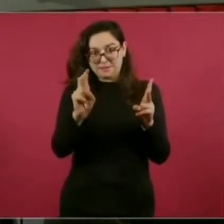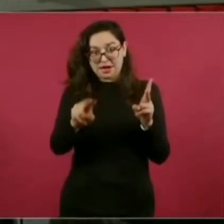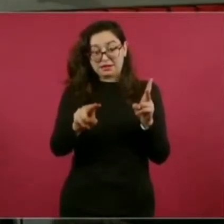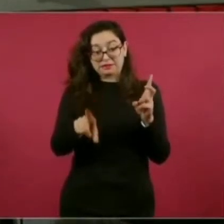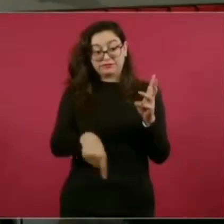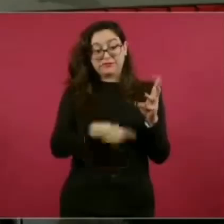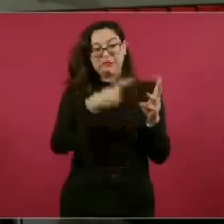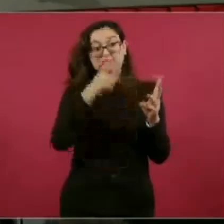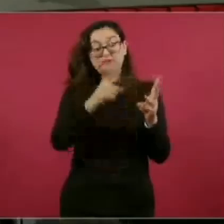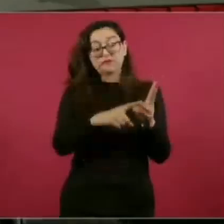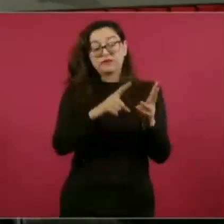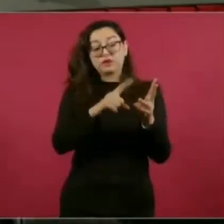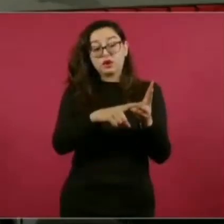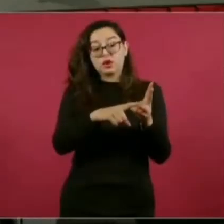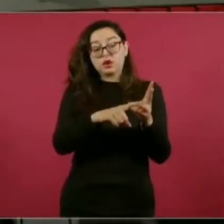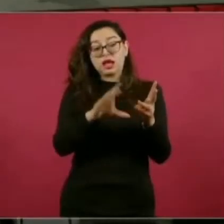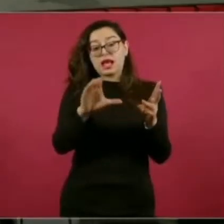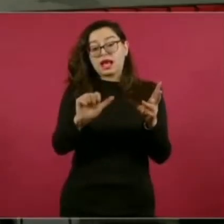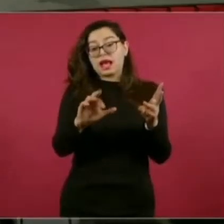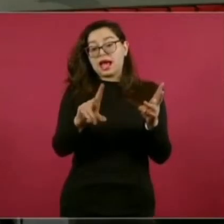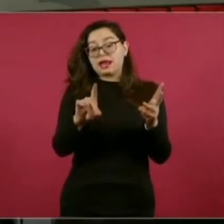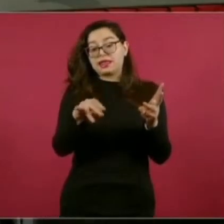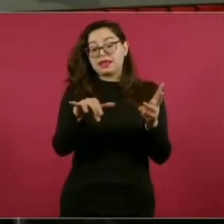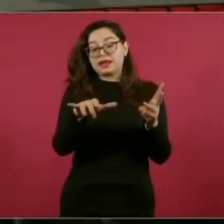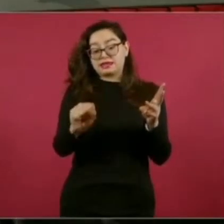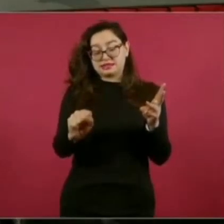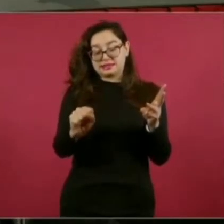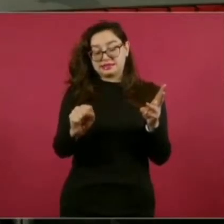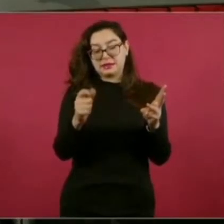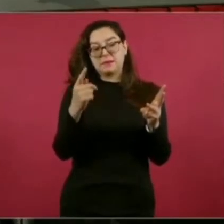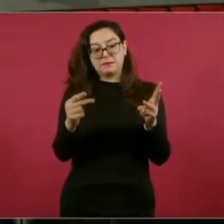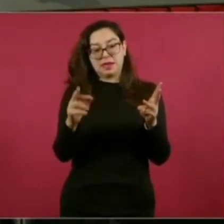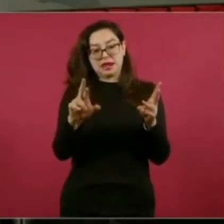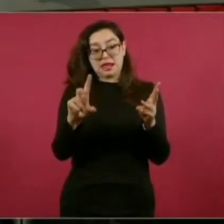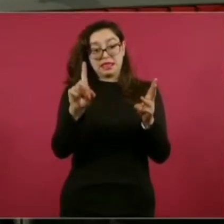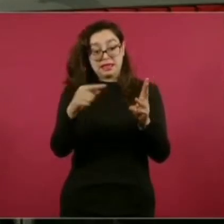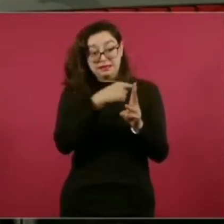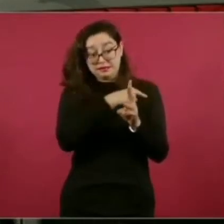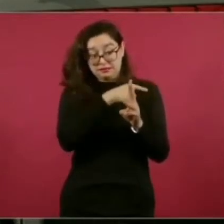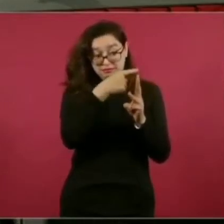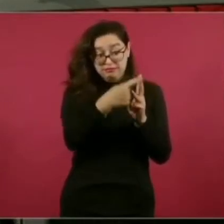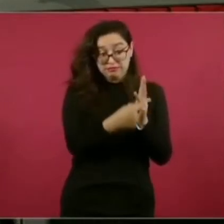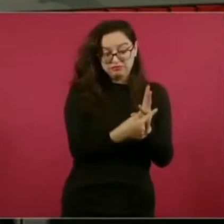y el ingeniero Cuauhtémoc Cárdenas por el PRD.